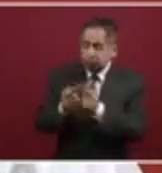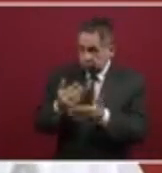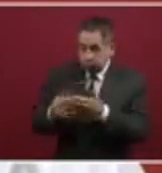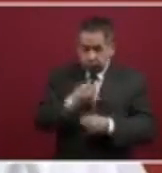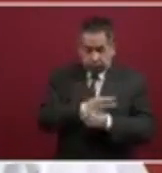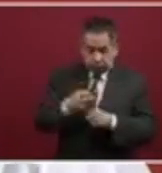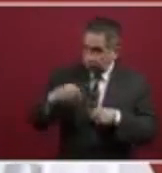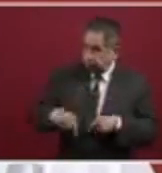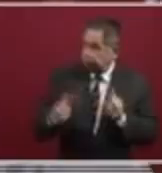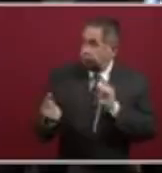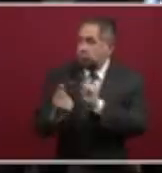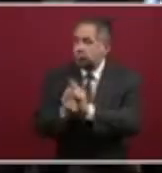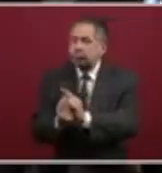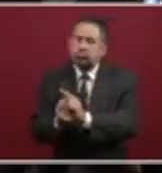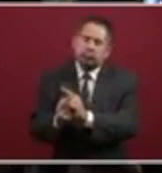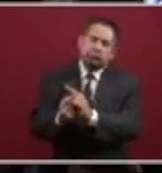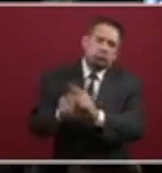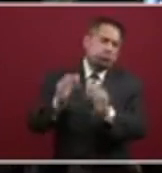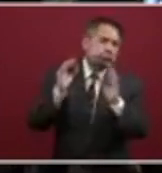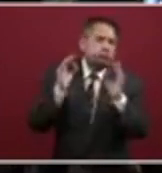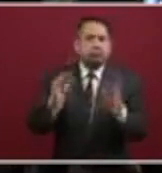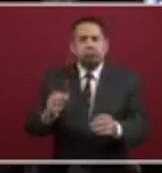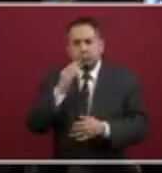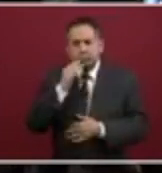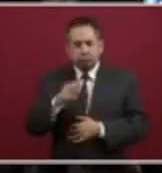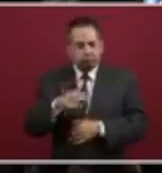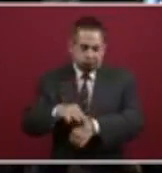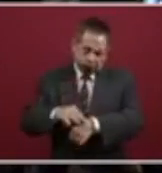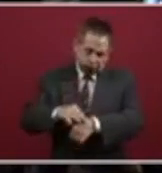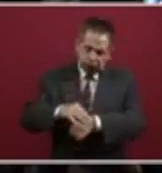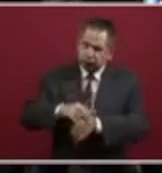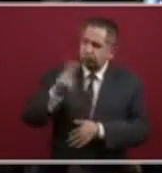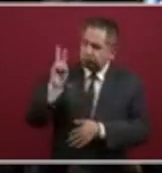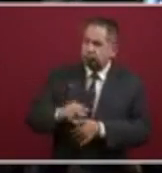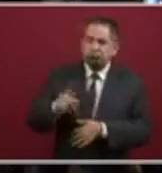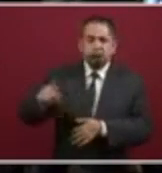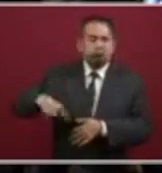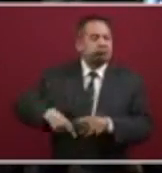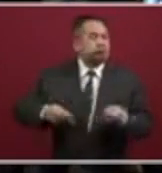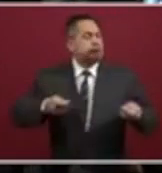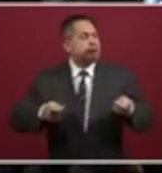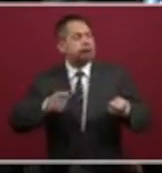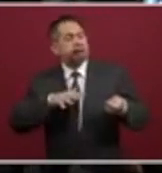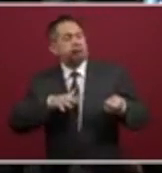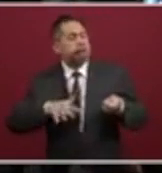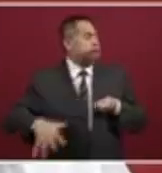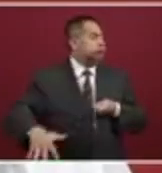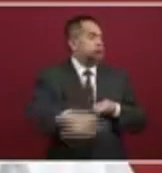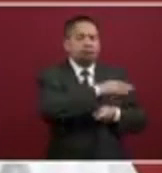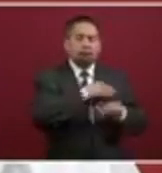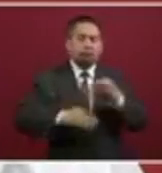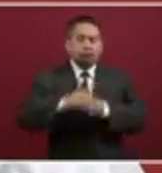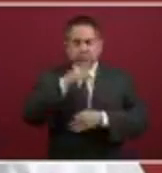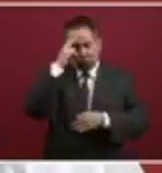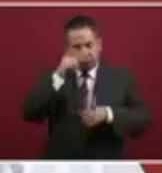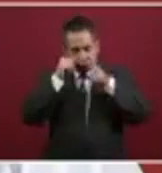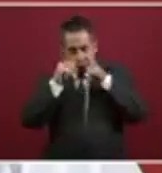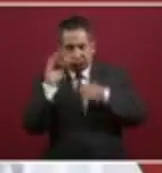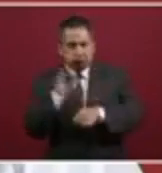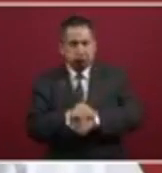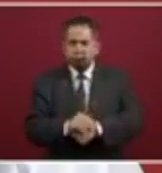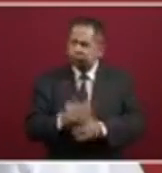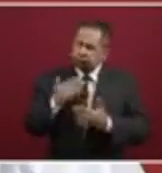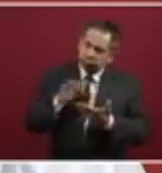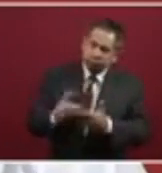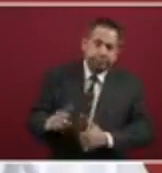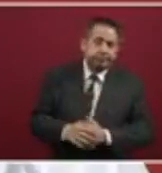usted significa en las palabras y en los hechos gobernar para todos los mexicanos. Durante